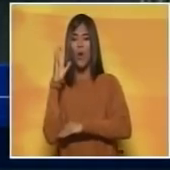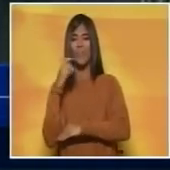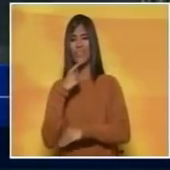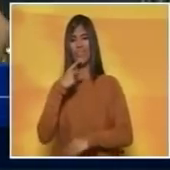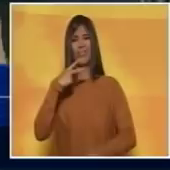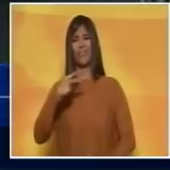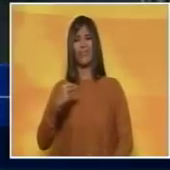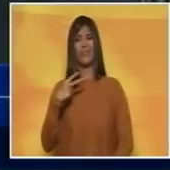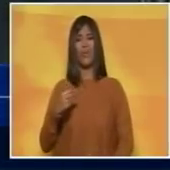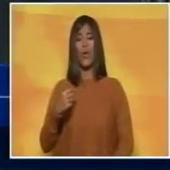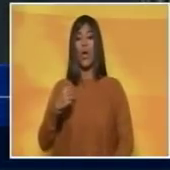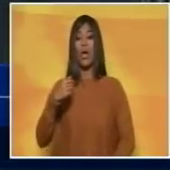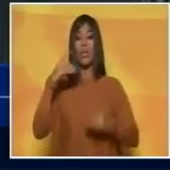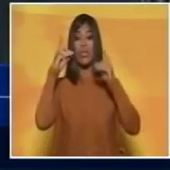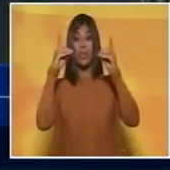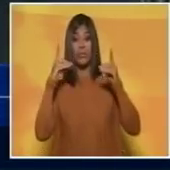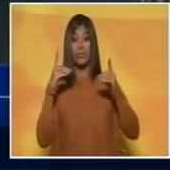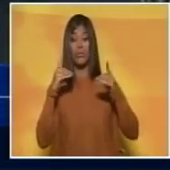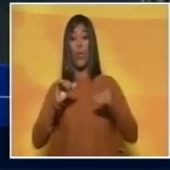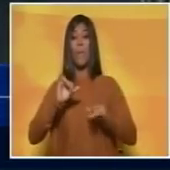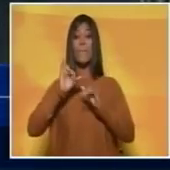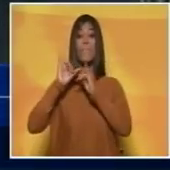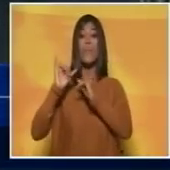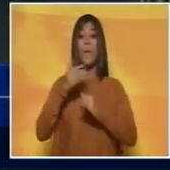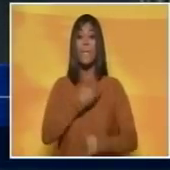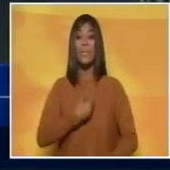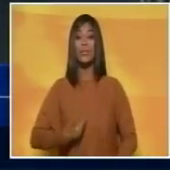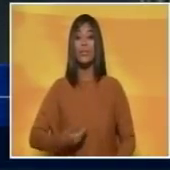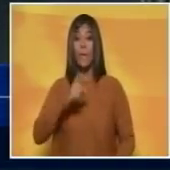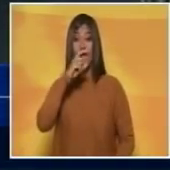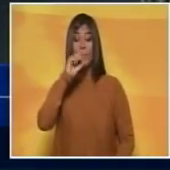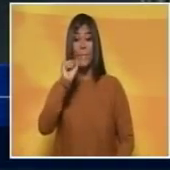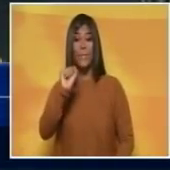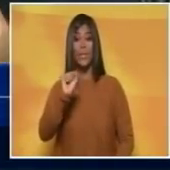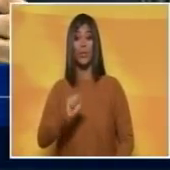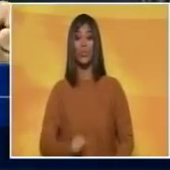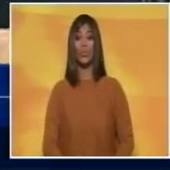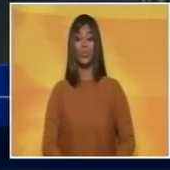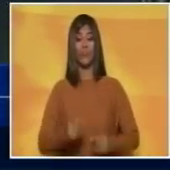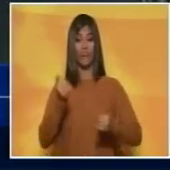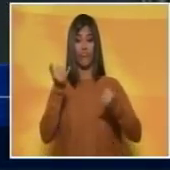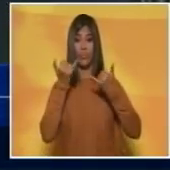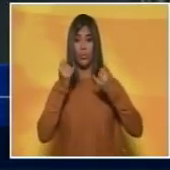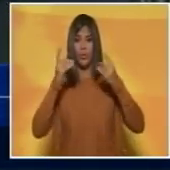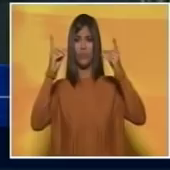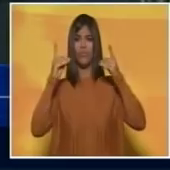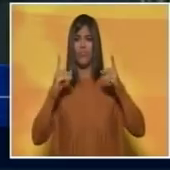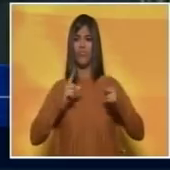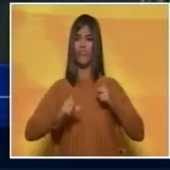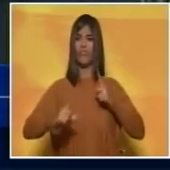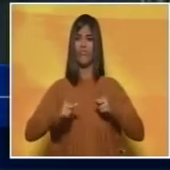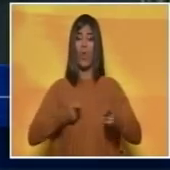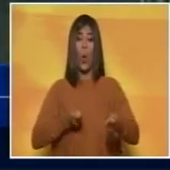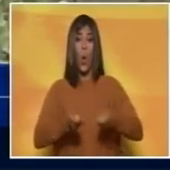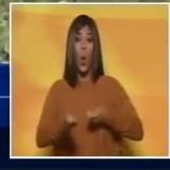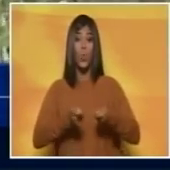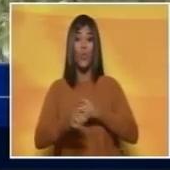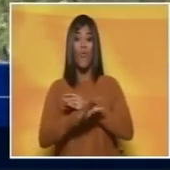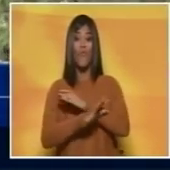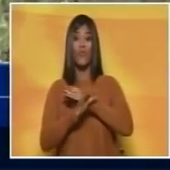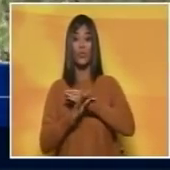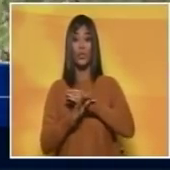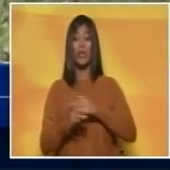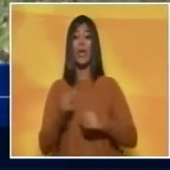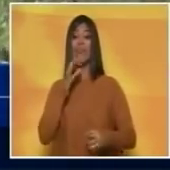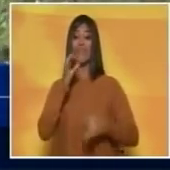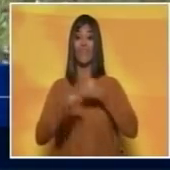una decisión soberana que toma el presidente de la República. Se trata entonces de poner un control. Julio Chávez señaló que